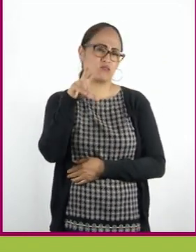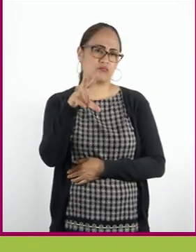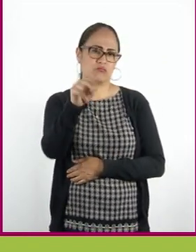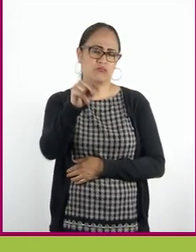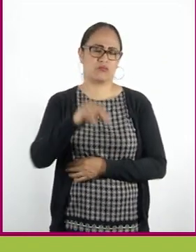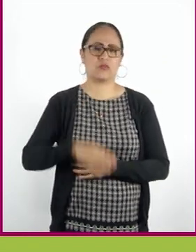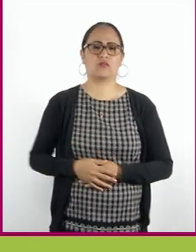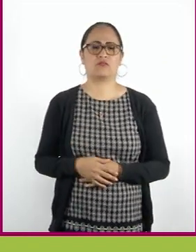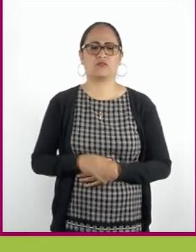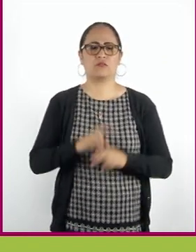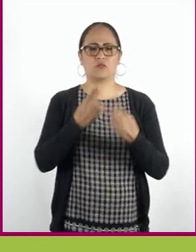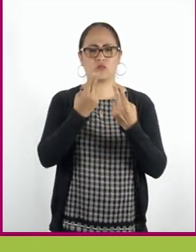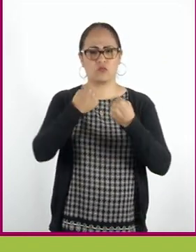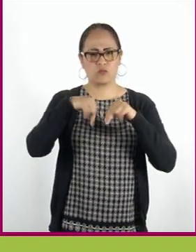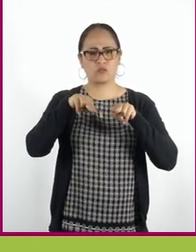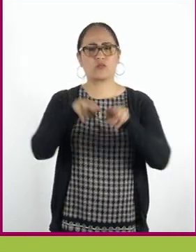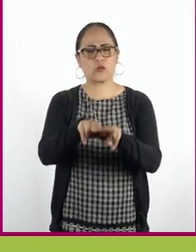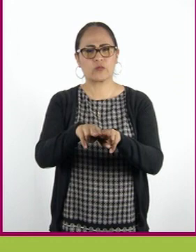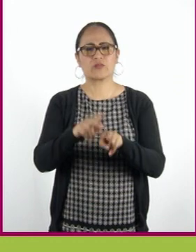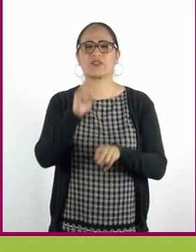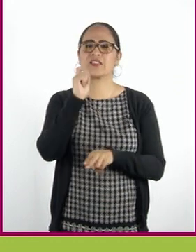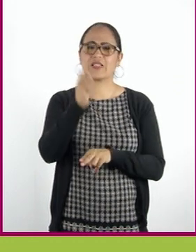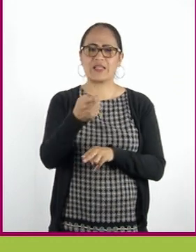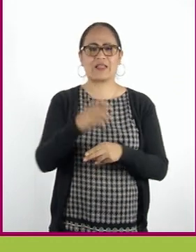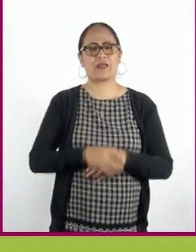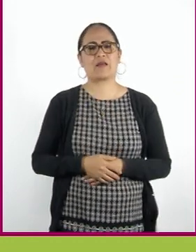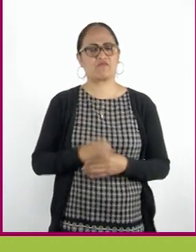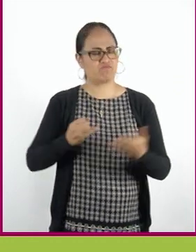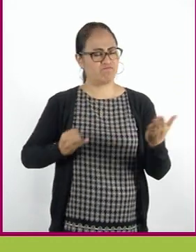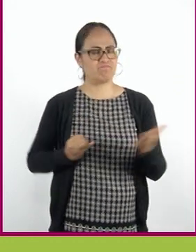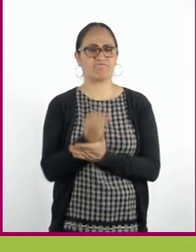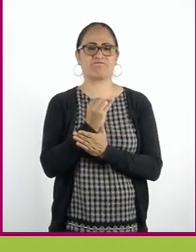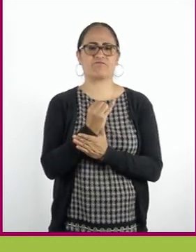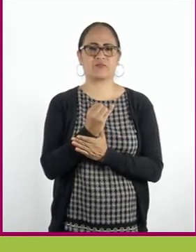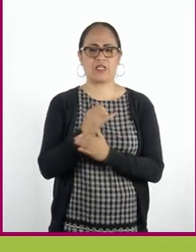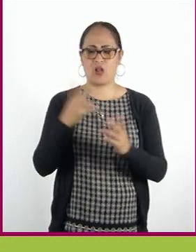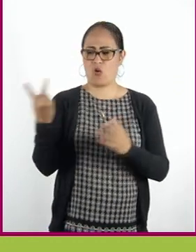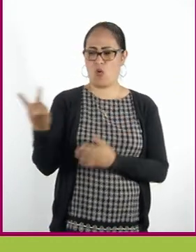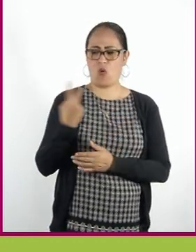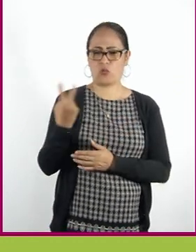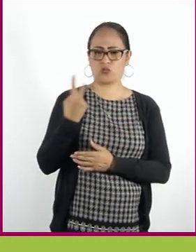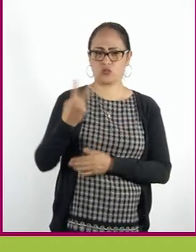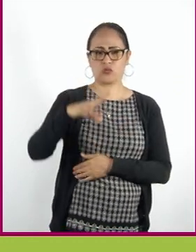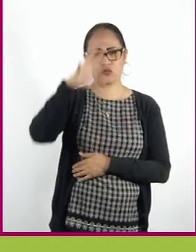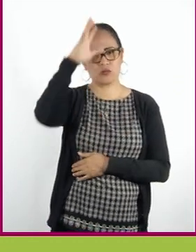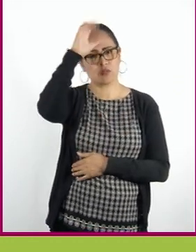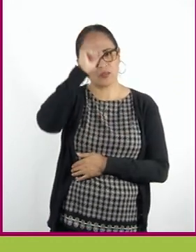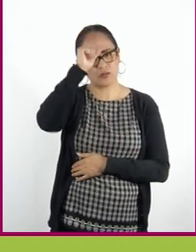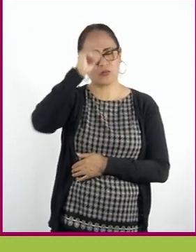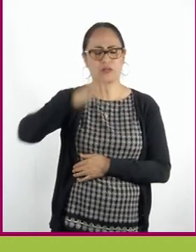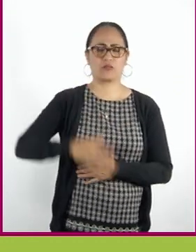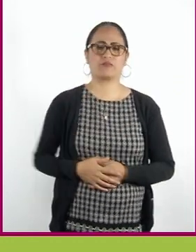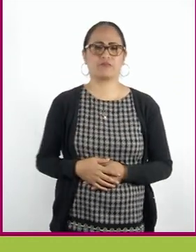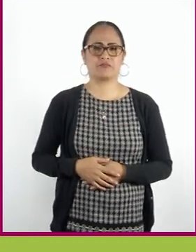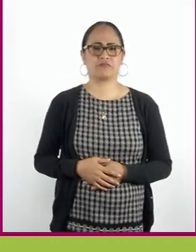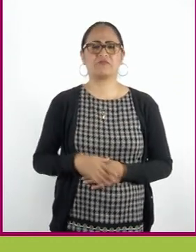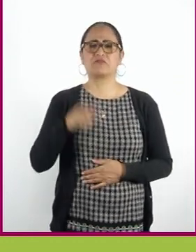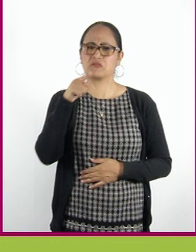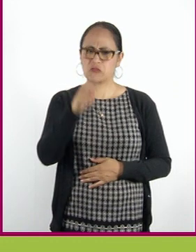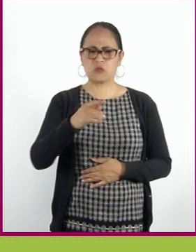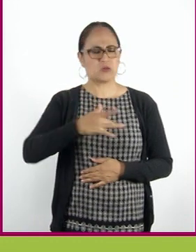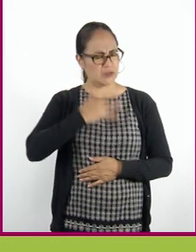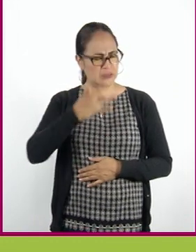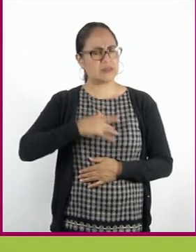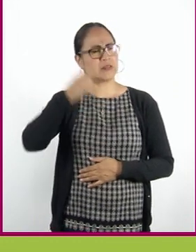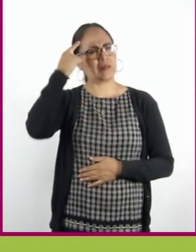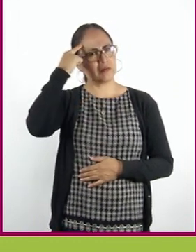Una relación sexual es un acto decidido en común acuerdo, cuando se tenga la suficiente